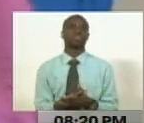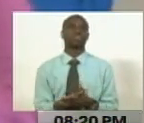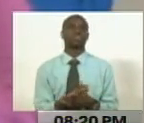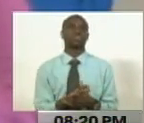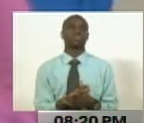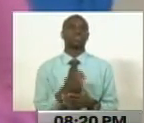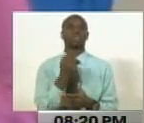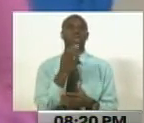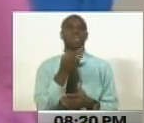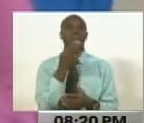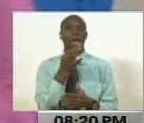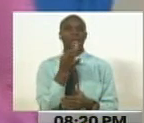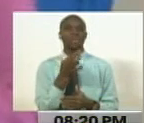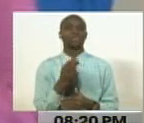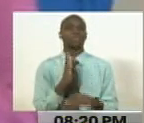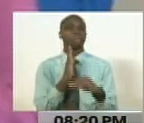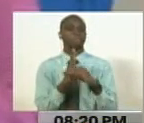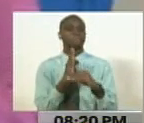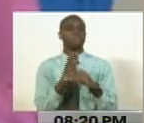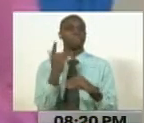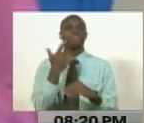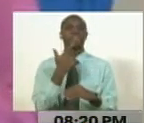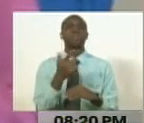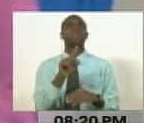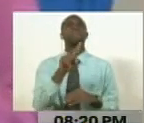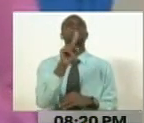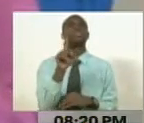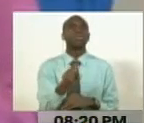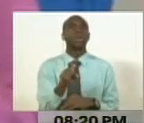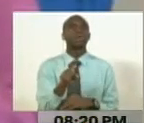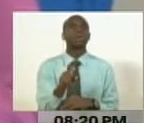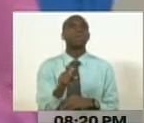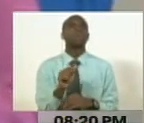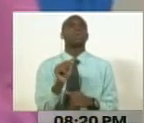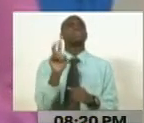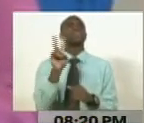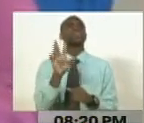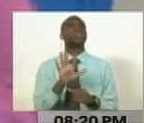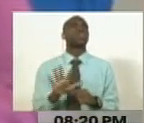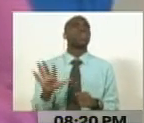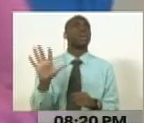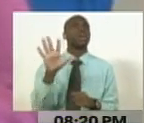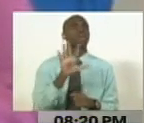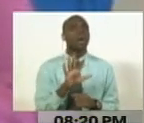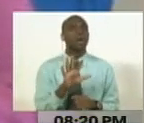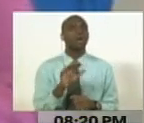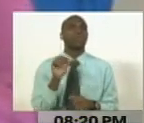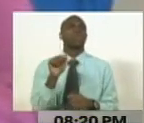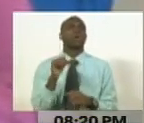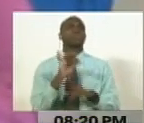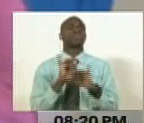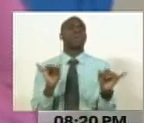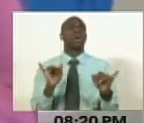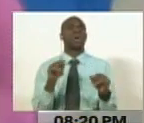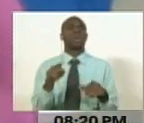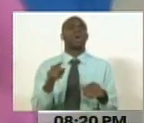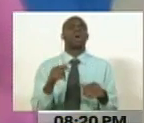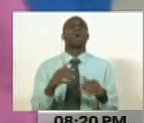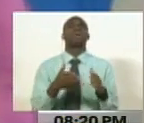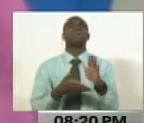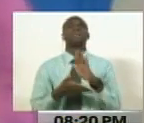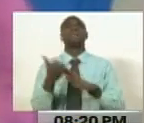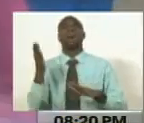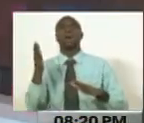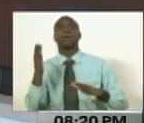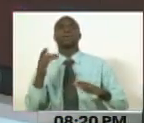Buenas tardes. Me gustaría preguntarle cuál es de Venezuela el político ha confirmado la salida de la sesión para una...